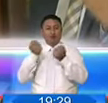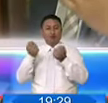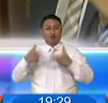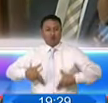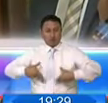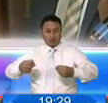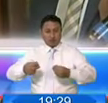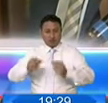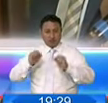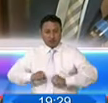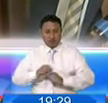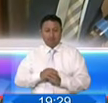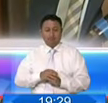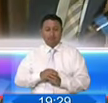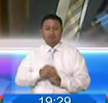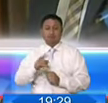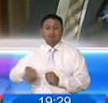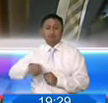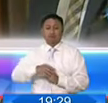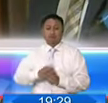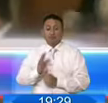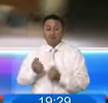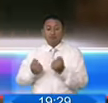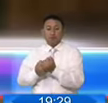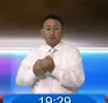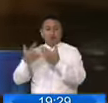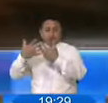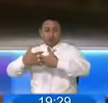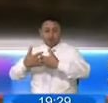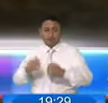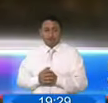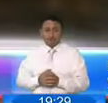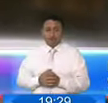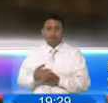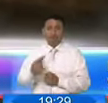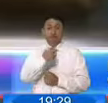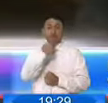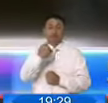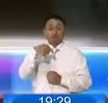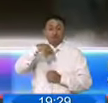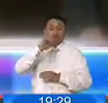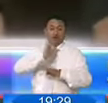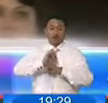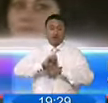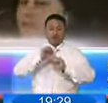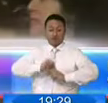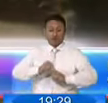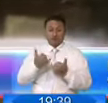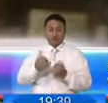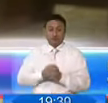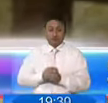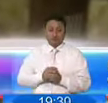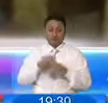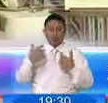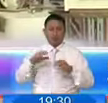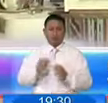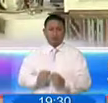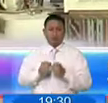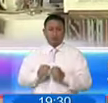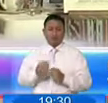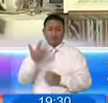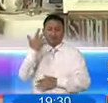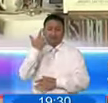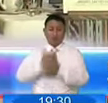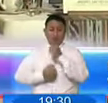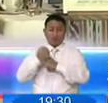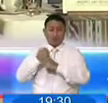intervención más activa del fomento productivo martínez reiteró que el país se ha endeudado de una manera agresiva en los últimos